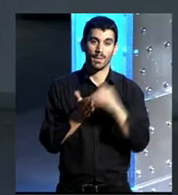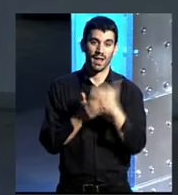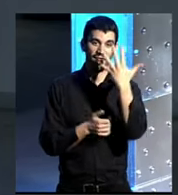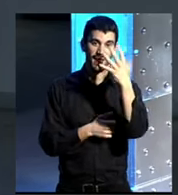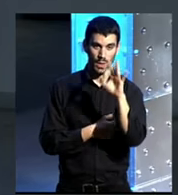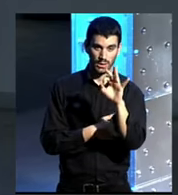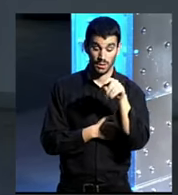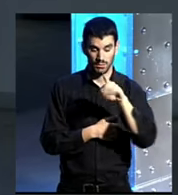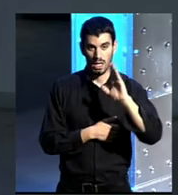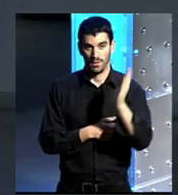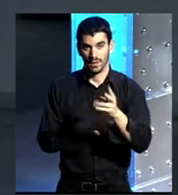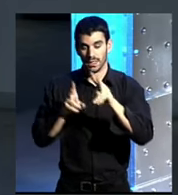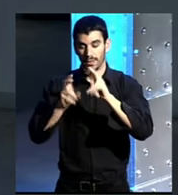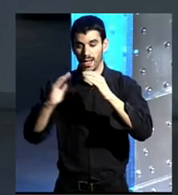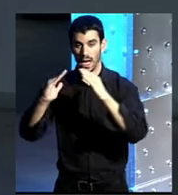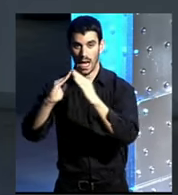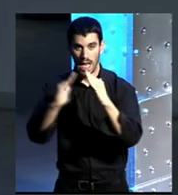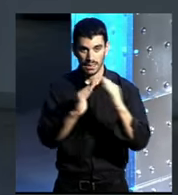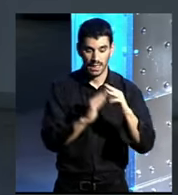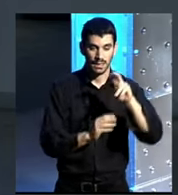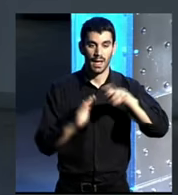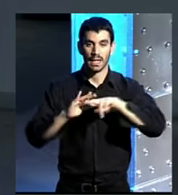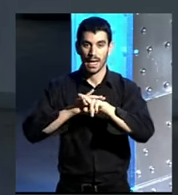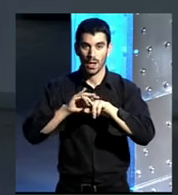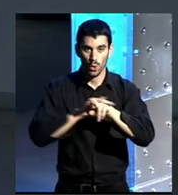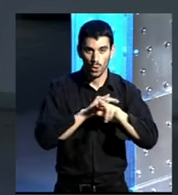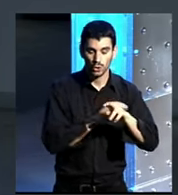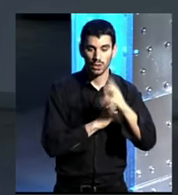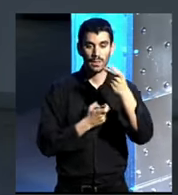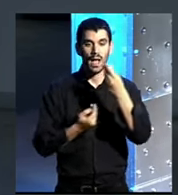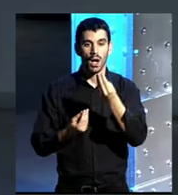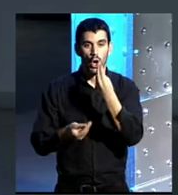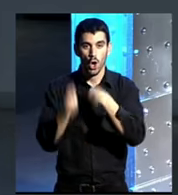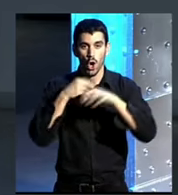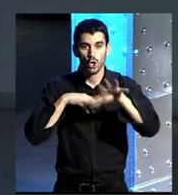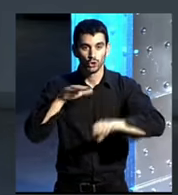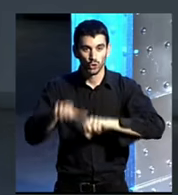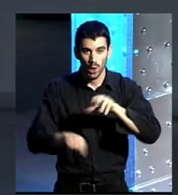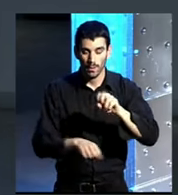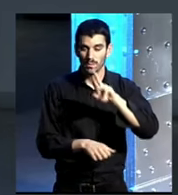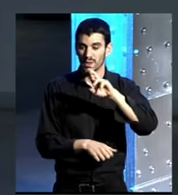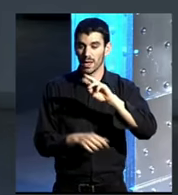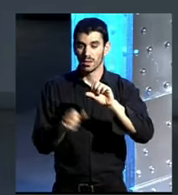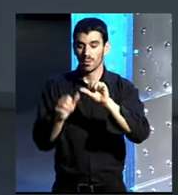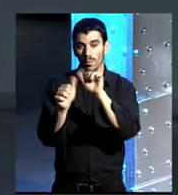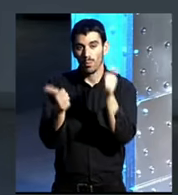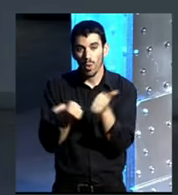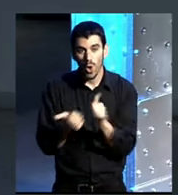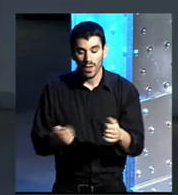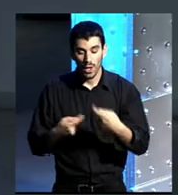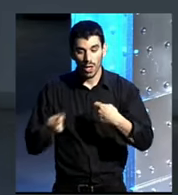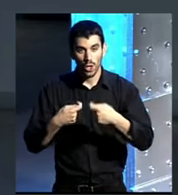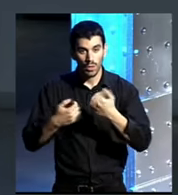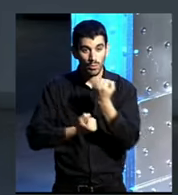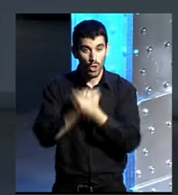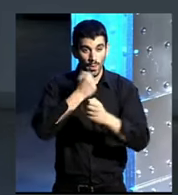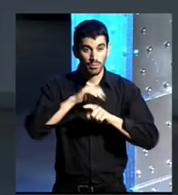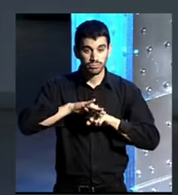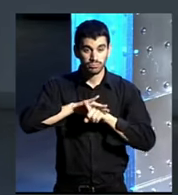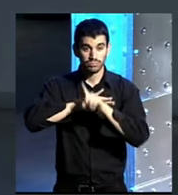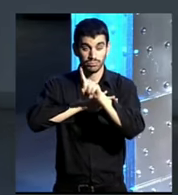en vivienda, distribución de recursos, modelo de consumo de la sociedad, modelos de crecimiento económico que están ya en crisis y lo van a